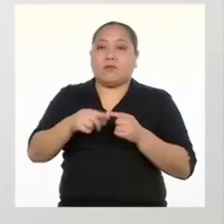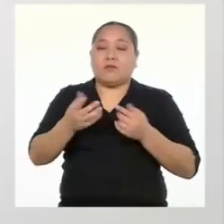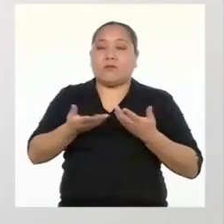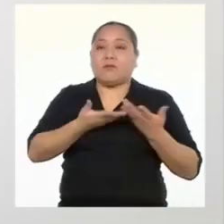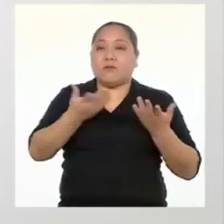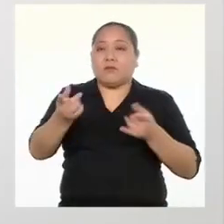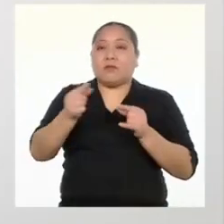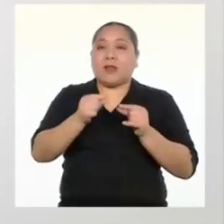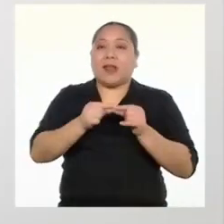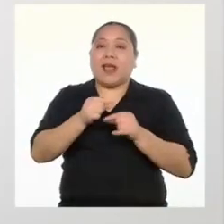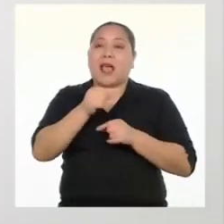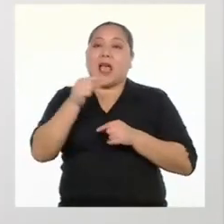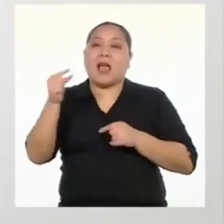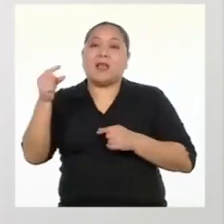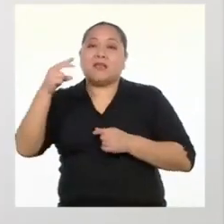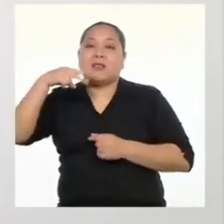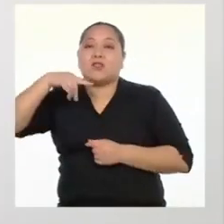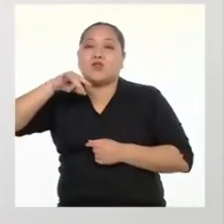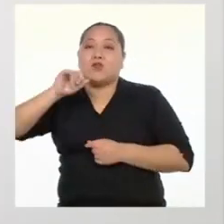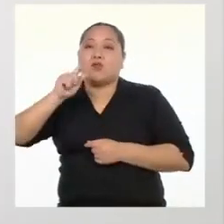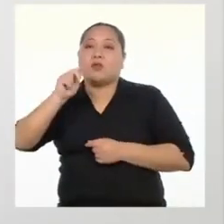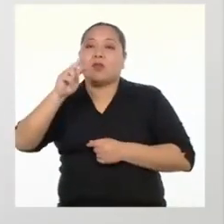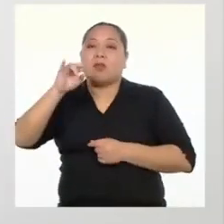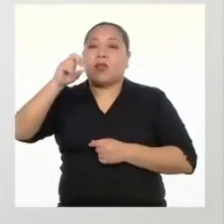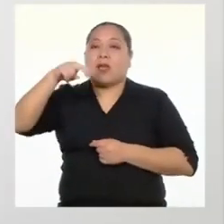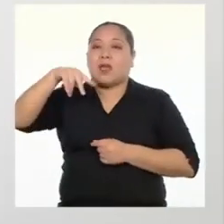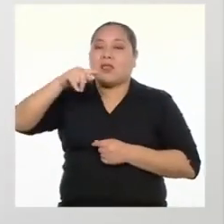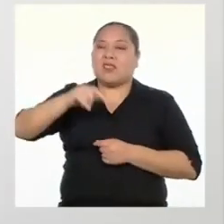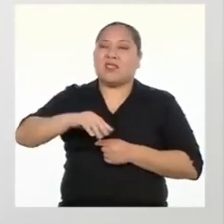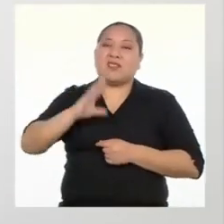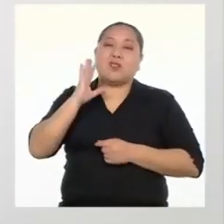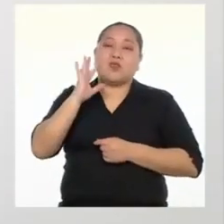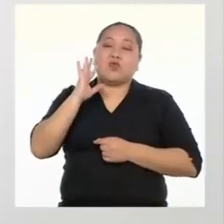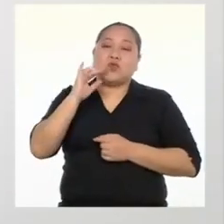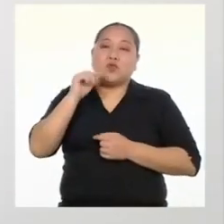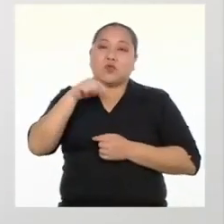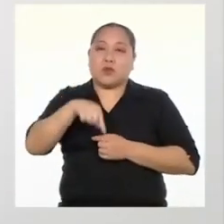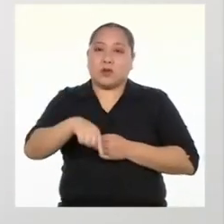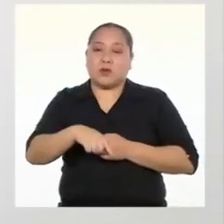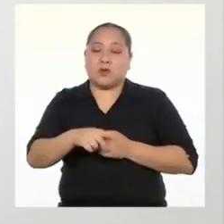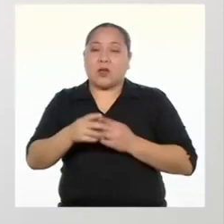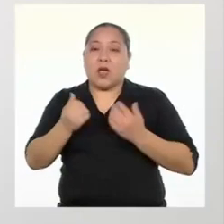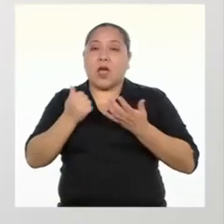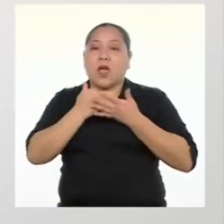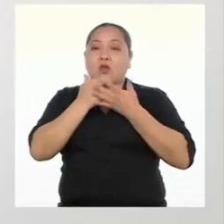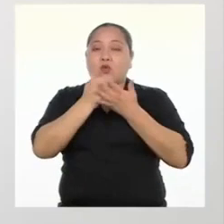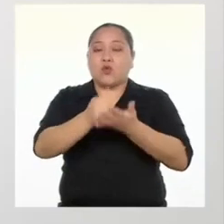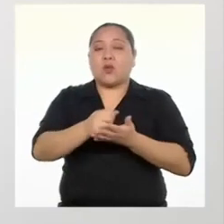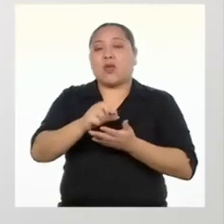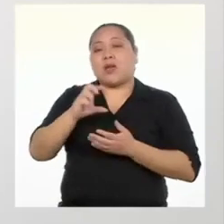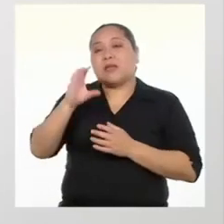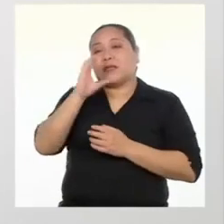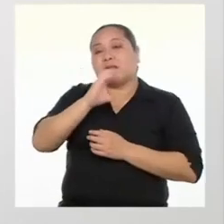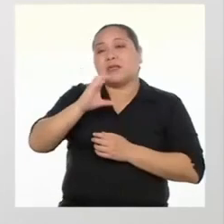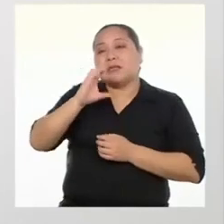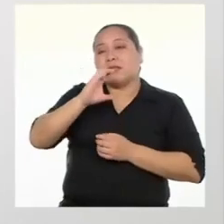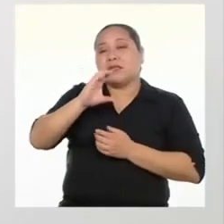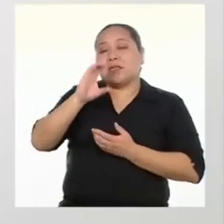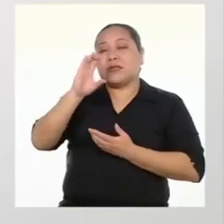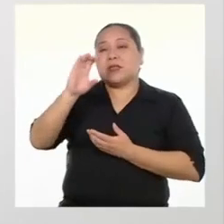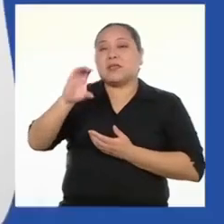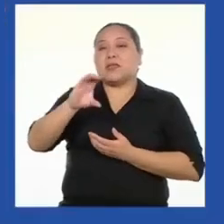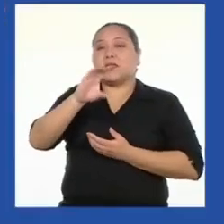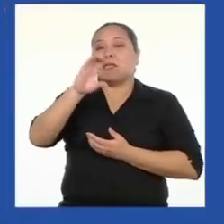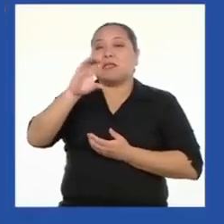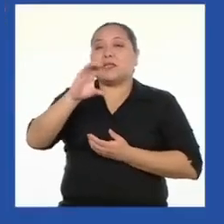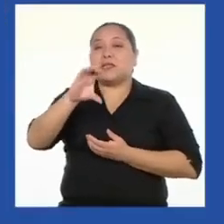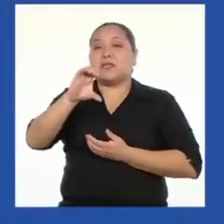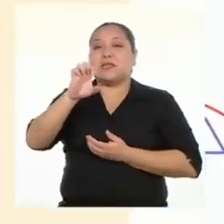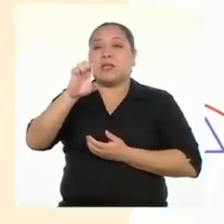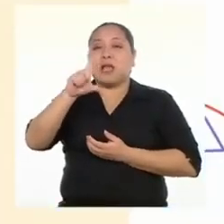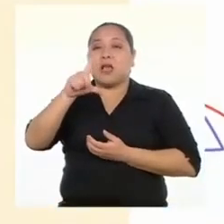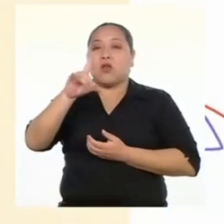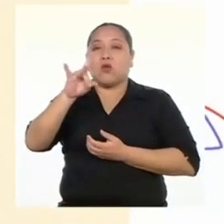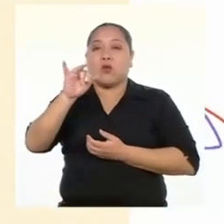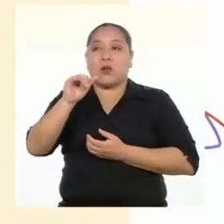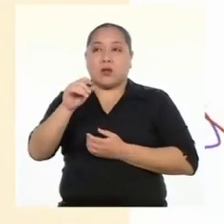gases, nutrientes y productos de desecho. Esto permite que las células y nuestros órganos funcionen